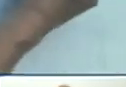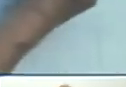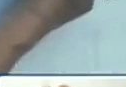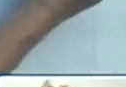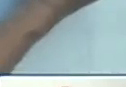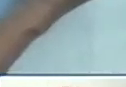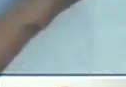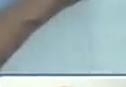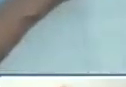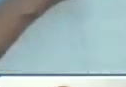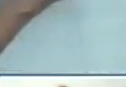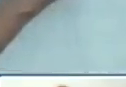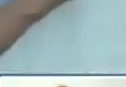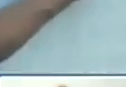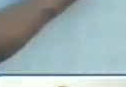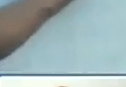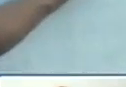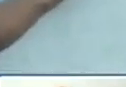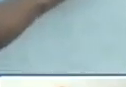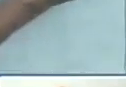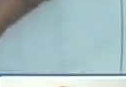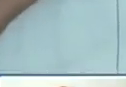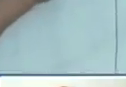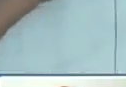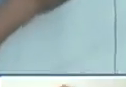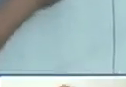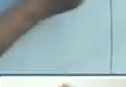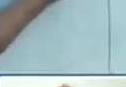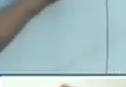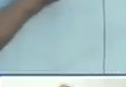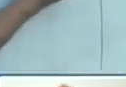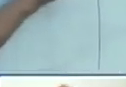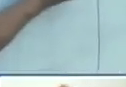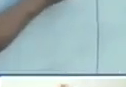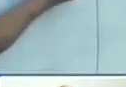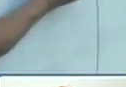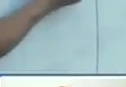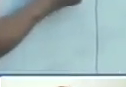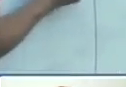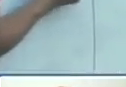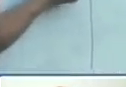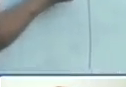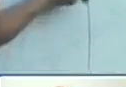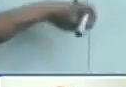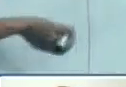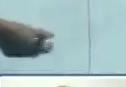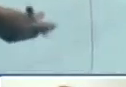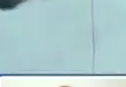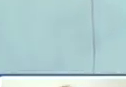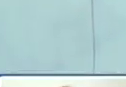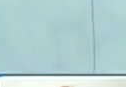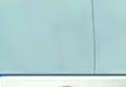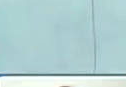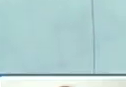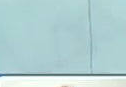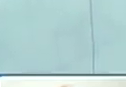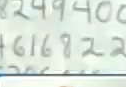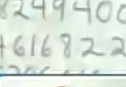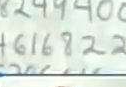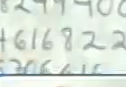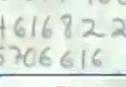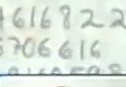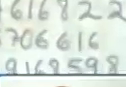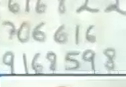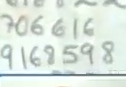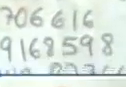en ese congreso se eligió la nueva dirección nacional y de la dirección nacional surgió el buro político que es el alto mando político de la